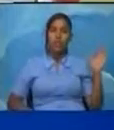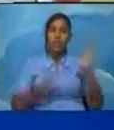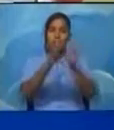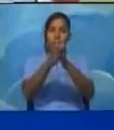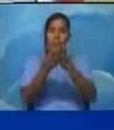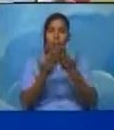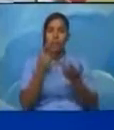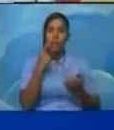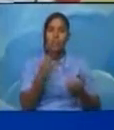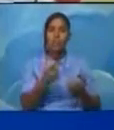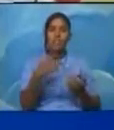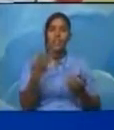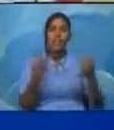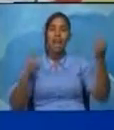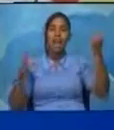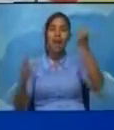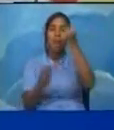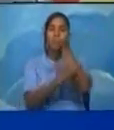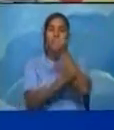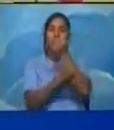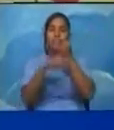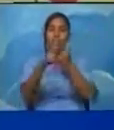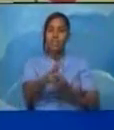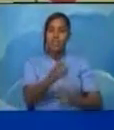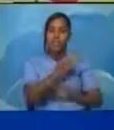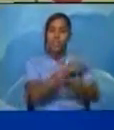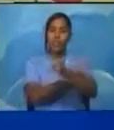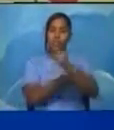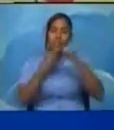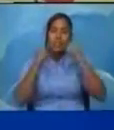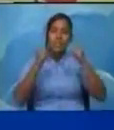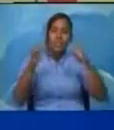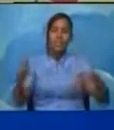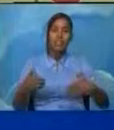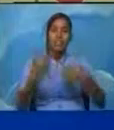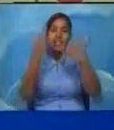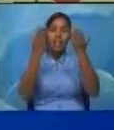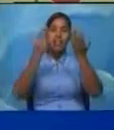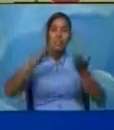dice que Abraham se fortalecía